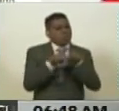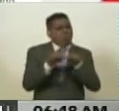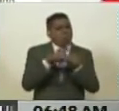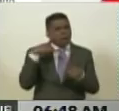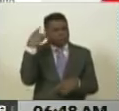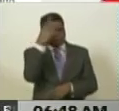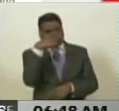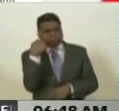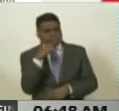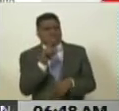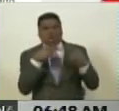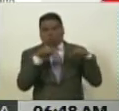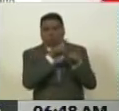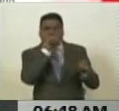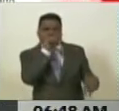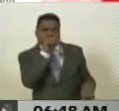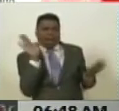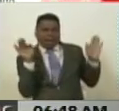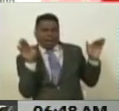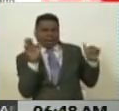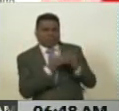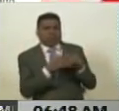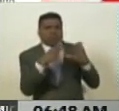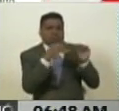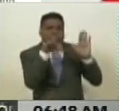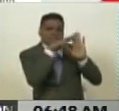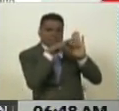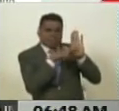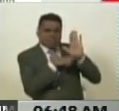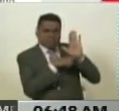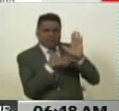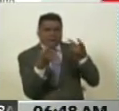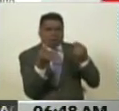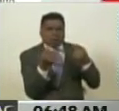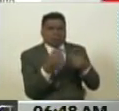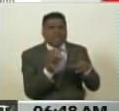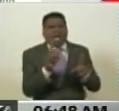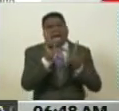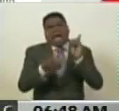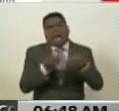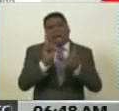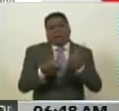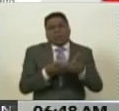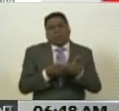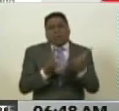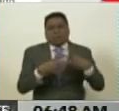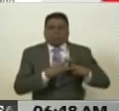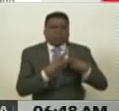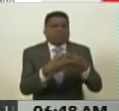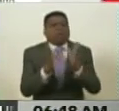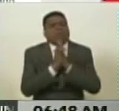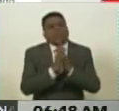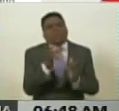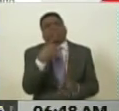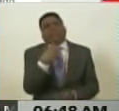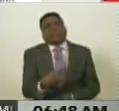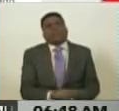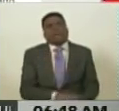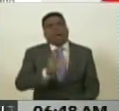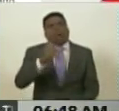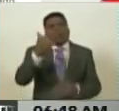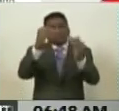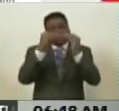para soplarle o cantarle a Nicolás las reglas elementales de la economía. ¿Algún voluntario, por favor? Hay Iglesia, quien es líder estudiantil